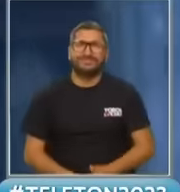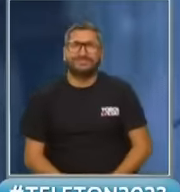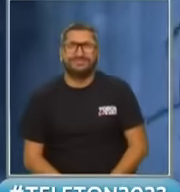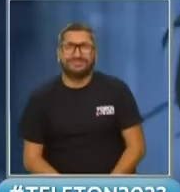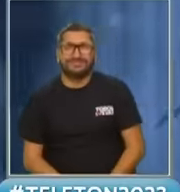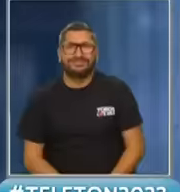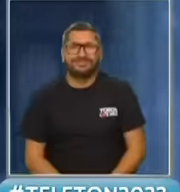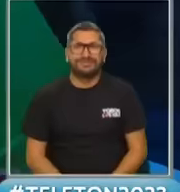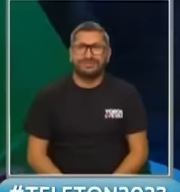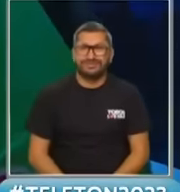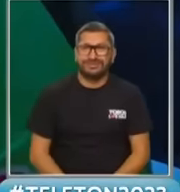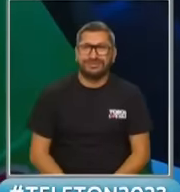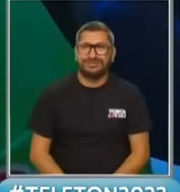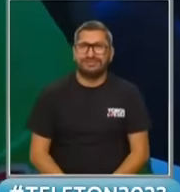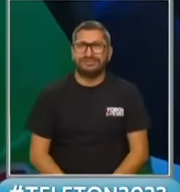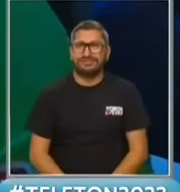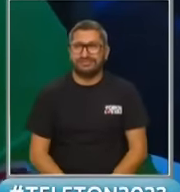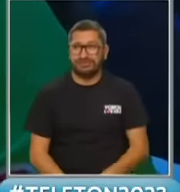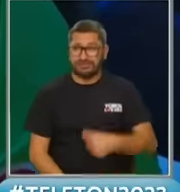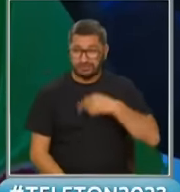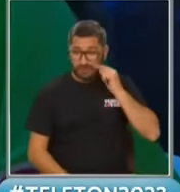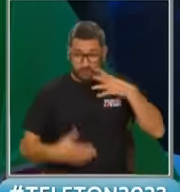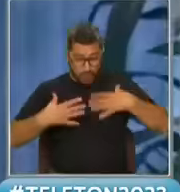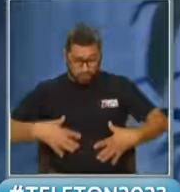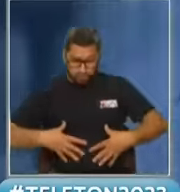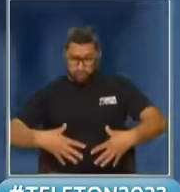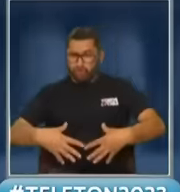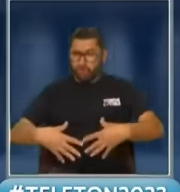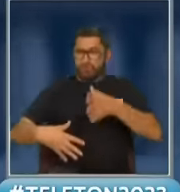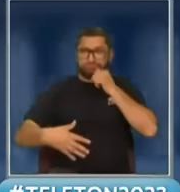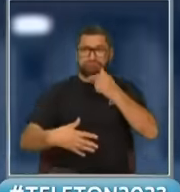Ya a la hora que no tengo la guata me sacáis. Ya.